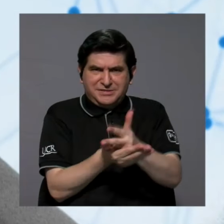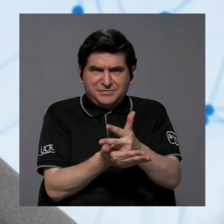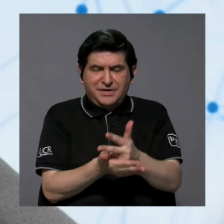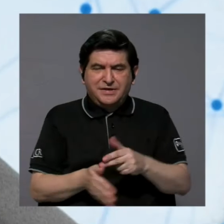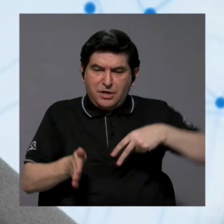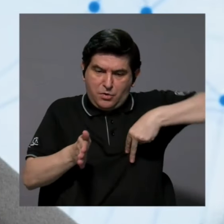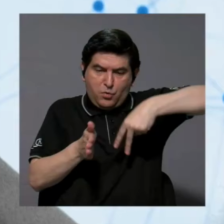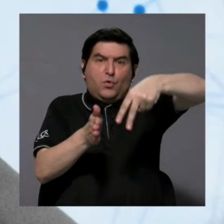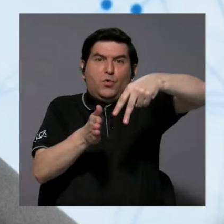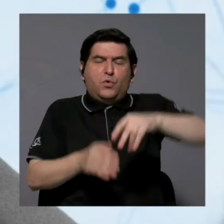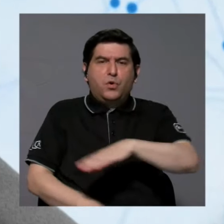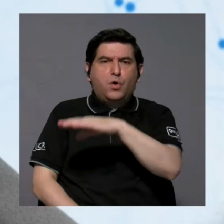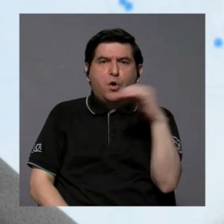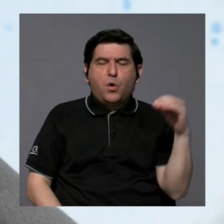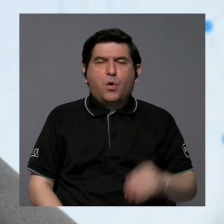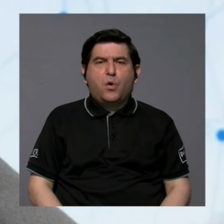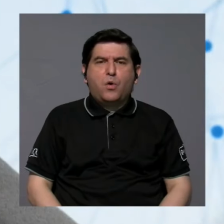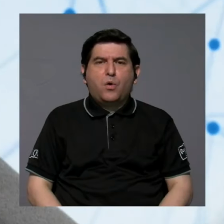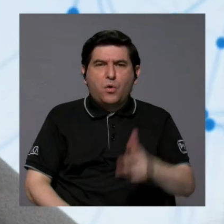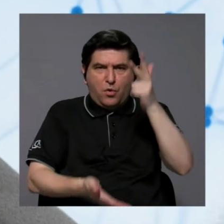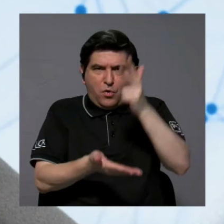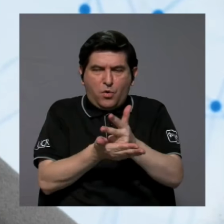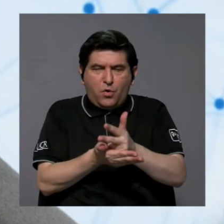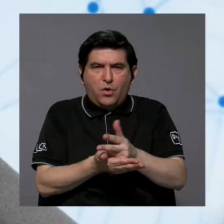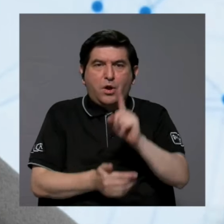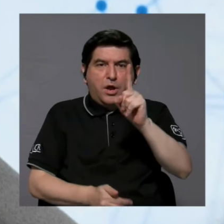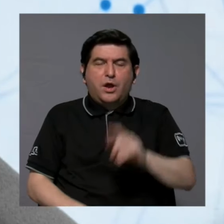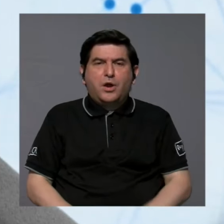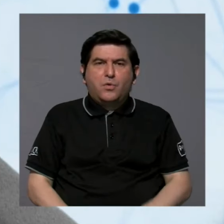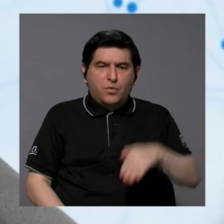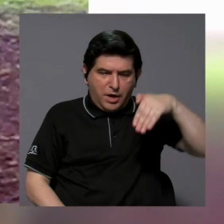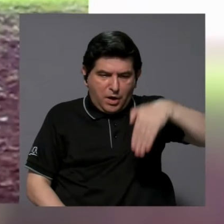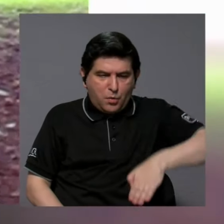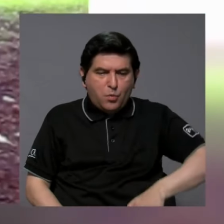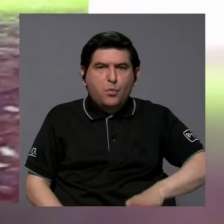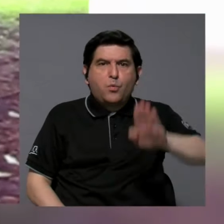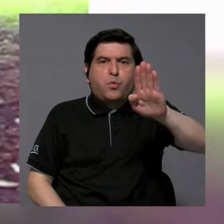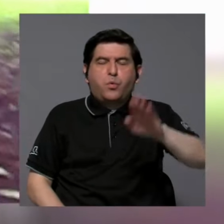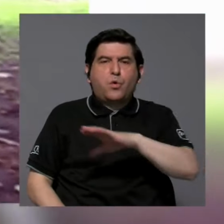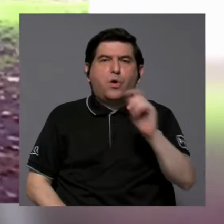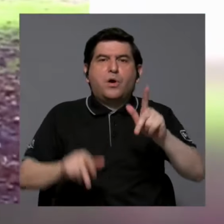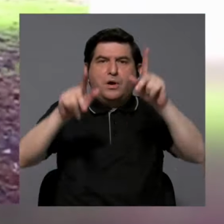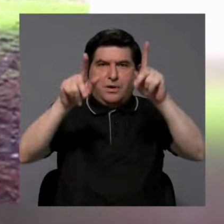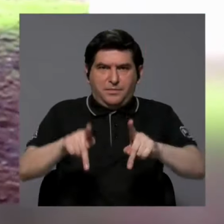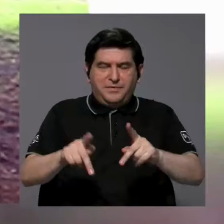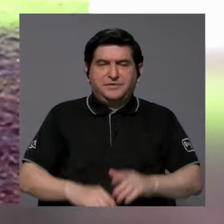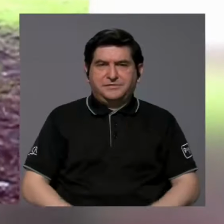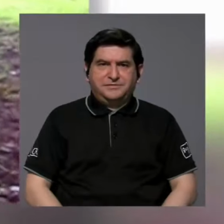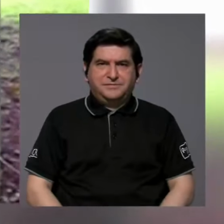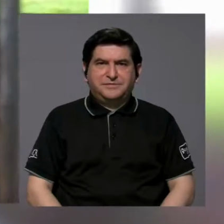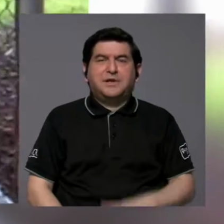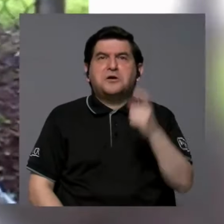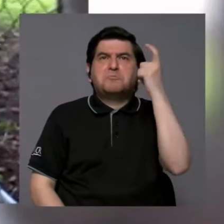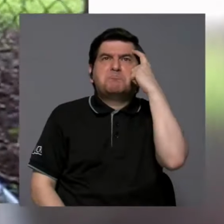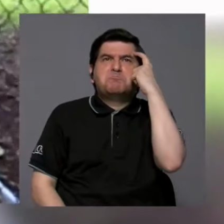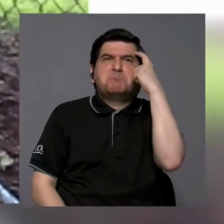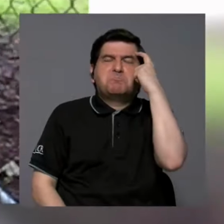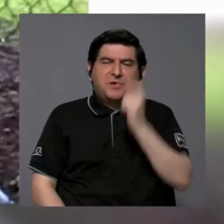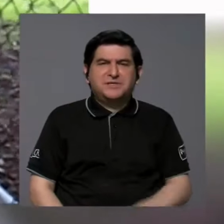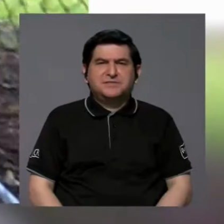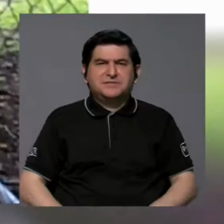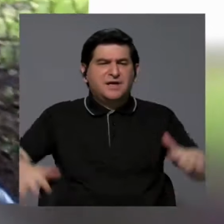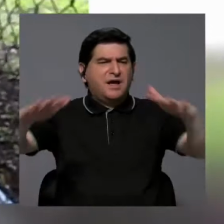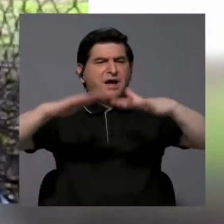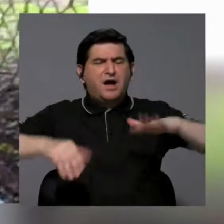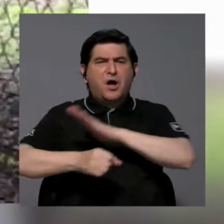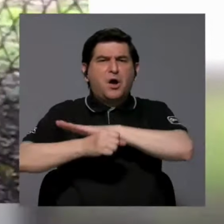acera, con la gente que lo estaciona en la rampa, con la gente que piensa que el